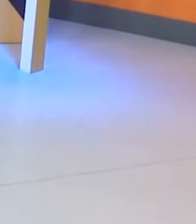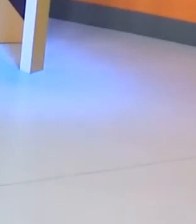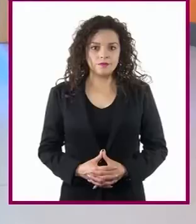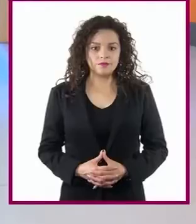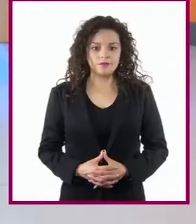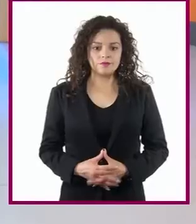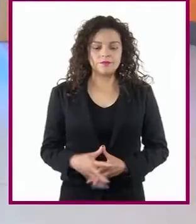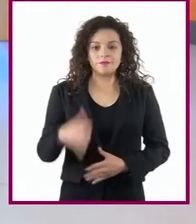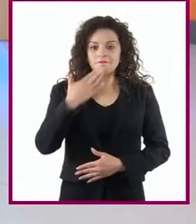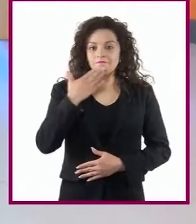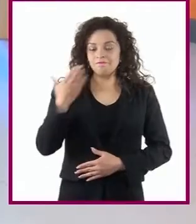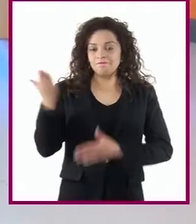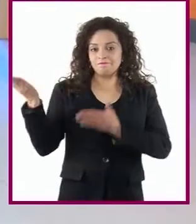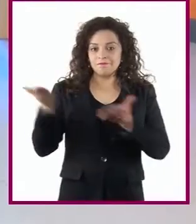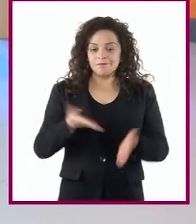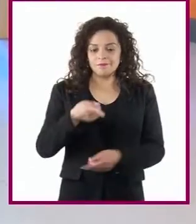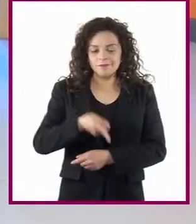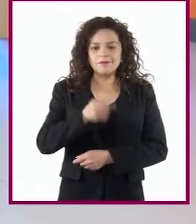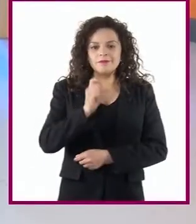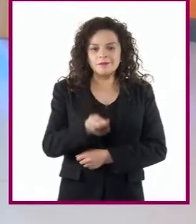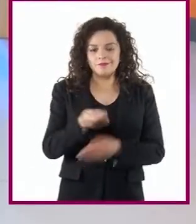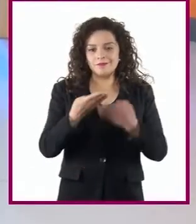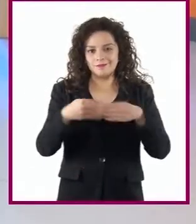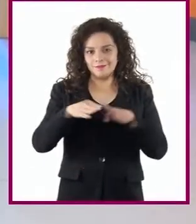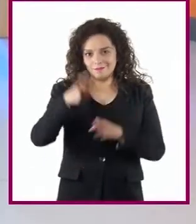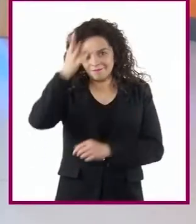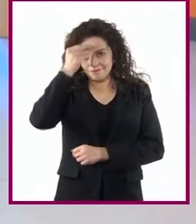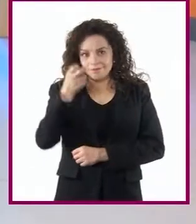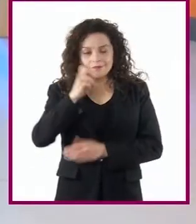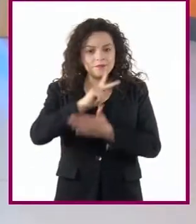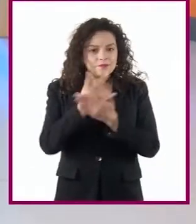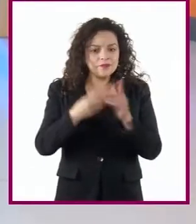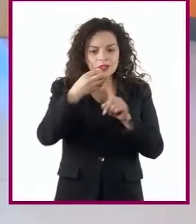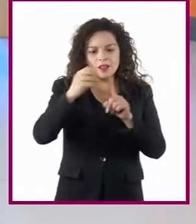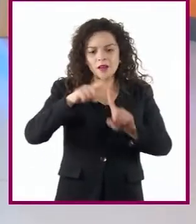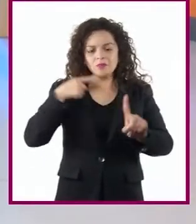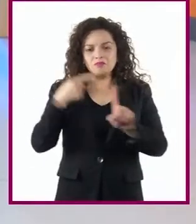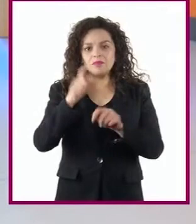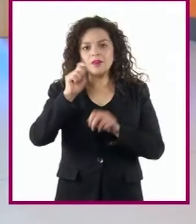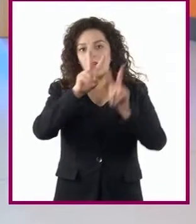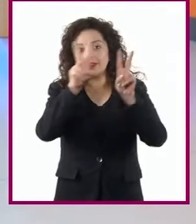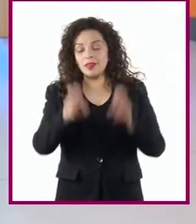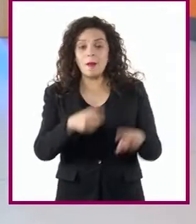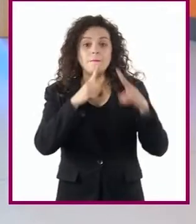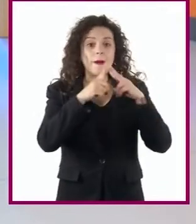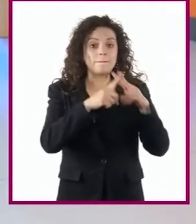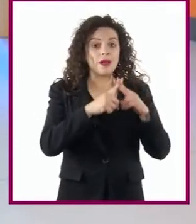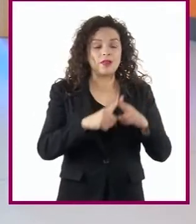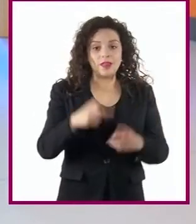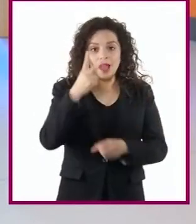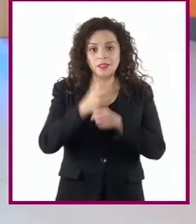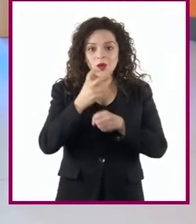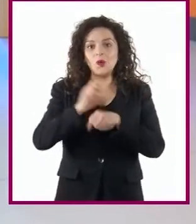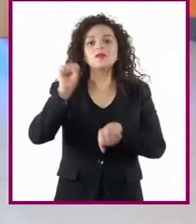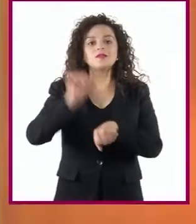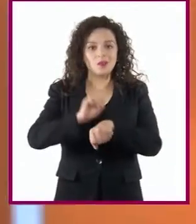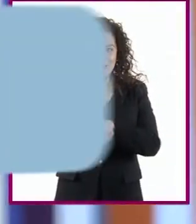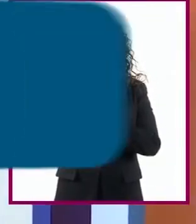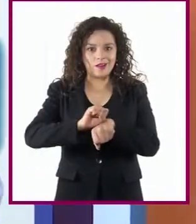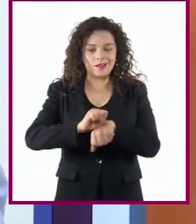Les damos la bienvenida a Aprende en Casa. Esta sesión corresponde a la asignatura de Matemáticas para segundo grado de